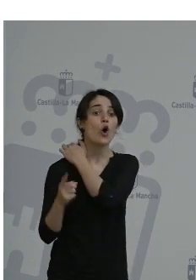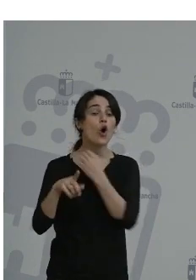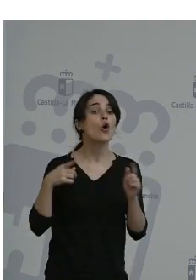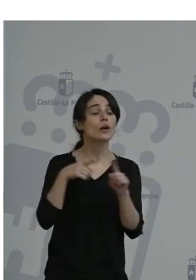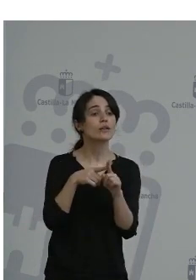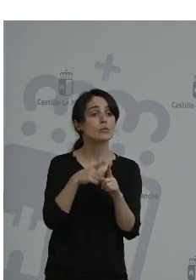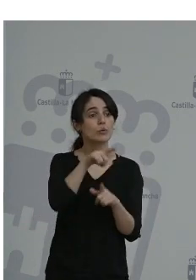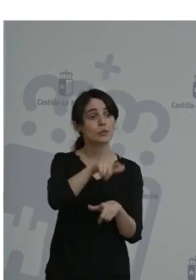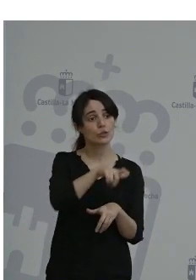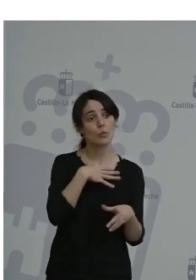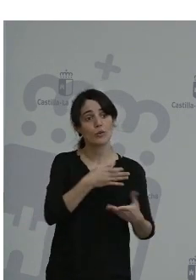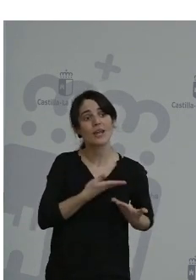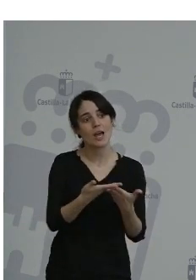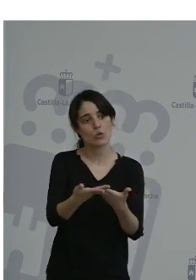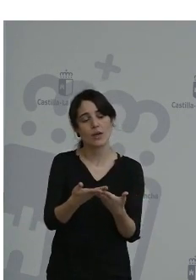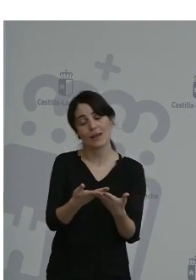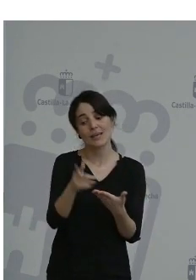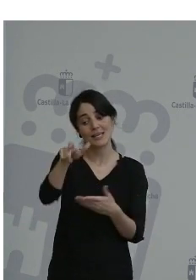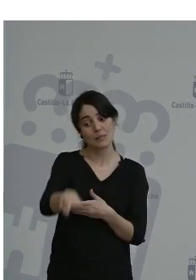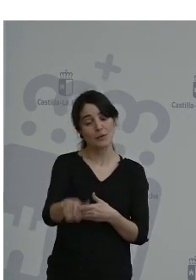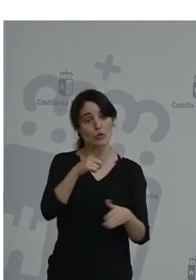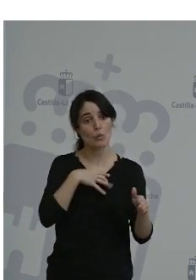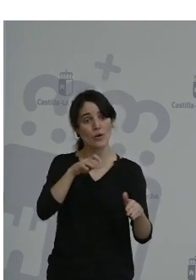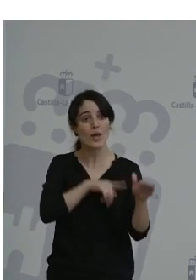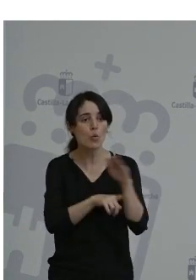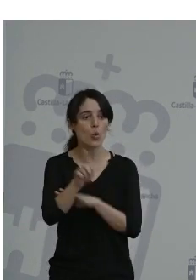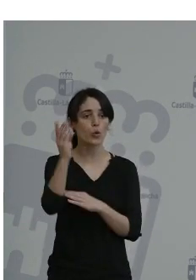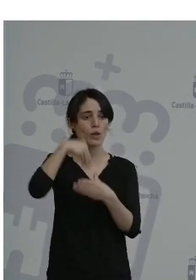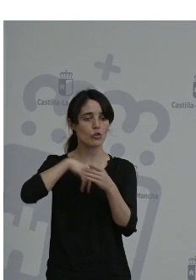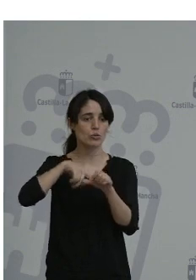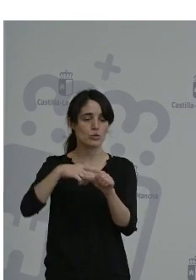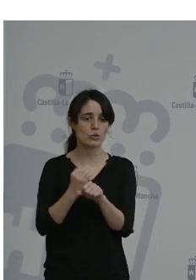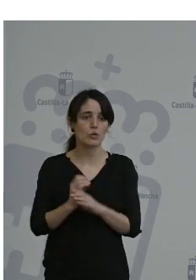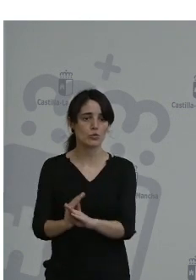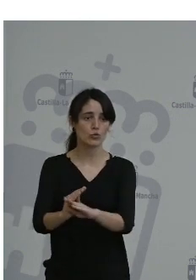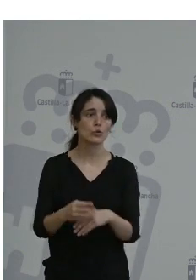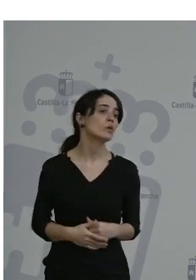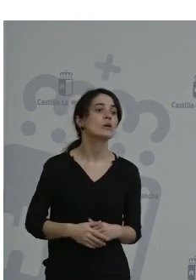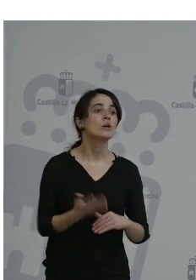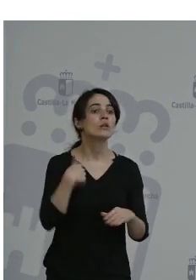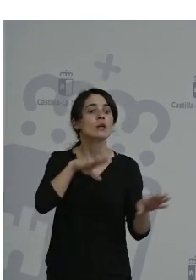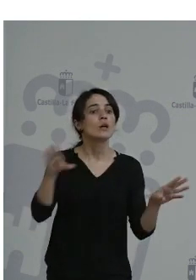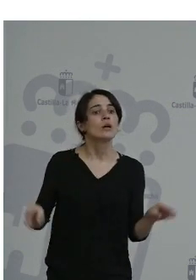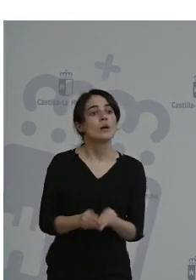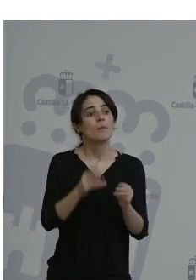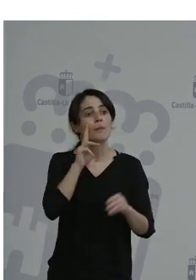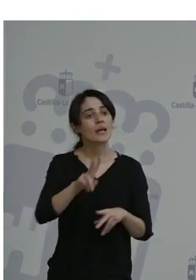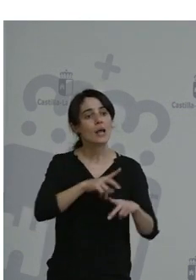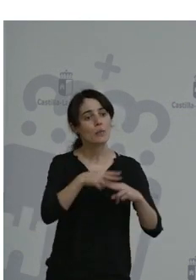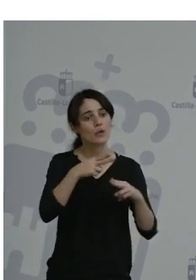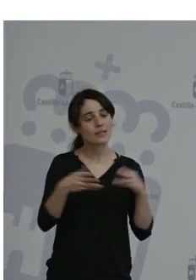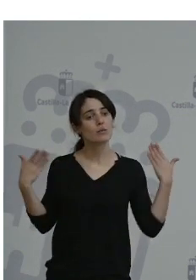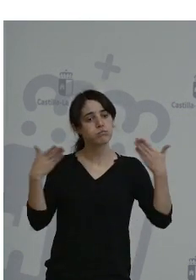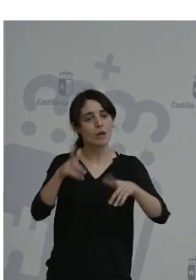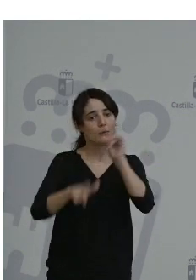evolucionar en su puesto de trabajo como conclusión queda patente que las políticas dirigidas a la integración laboral de las personas con